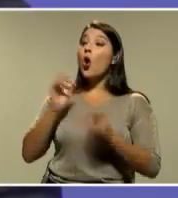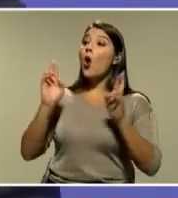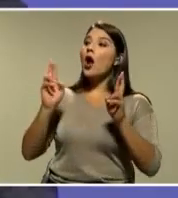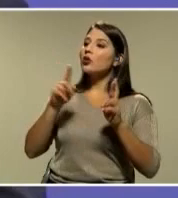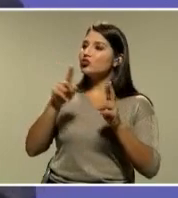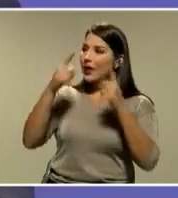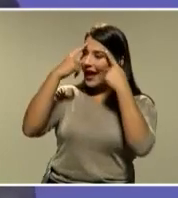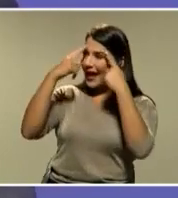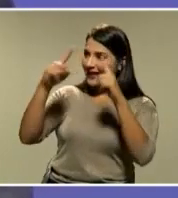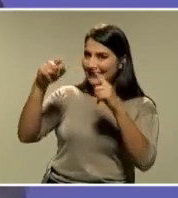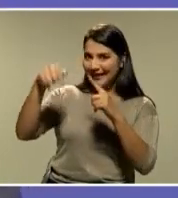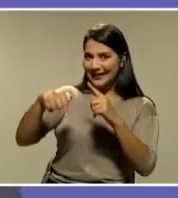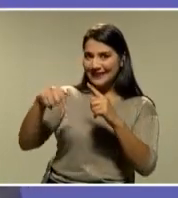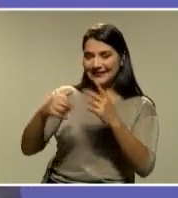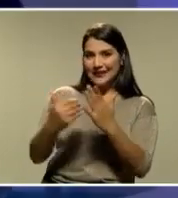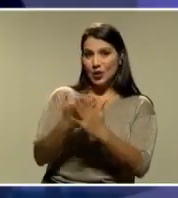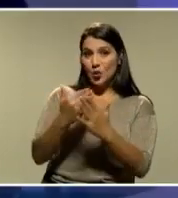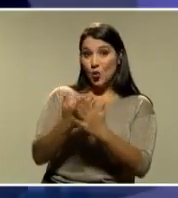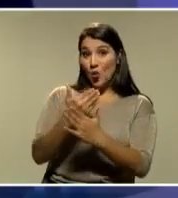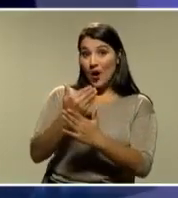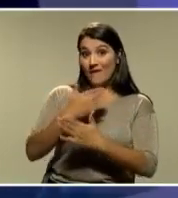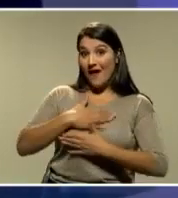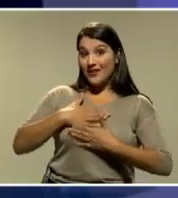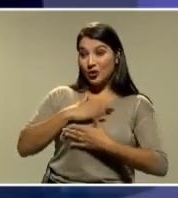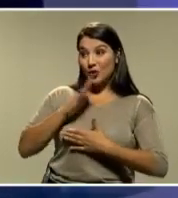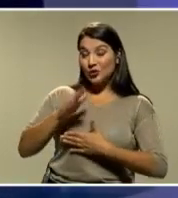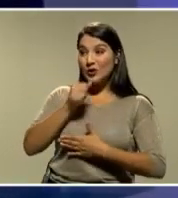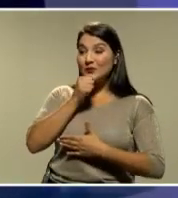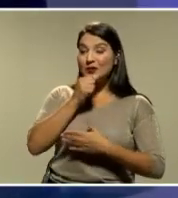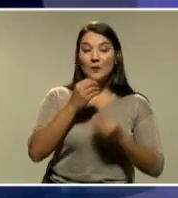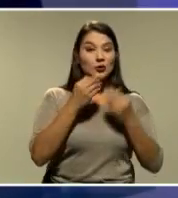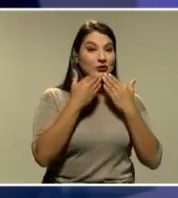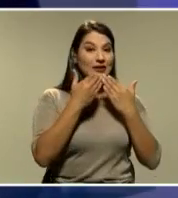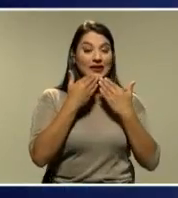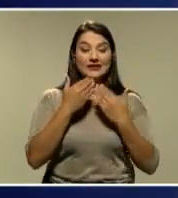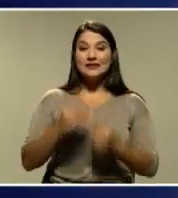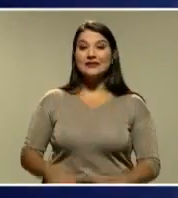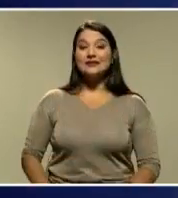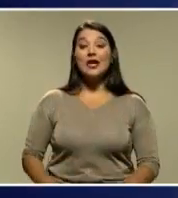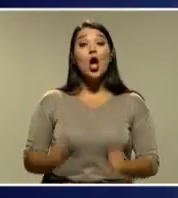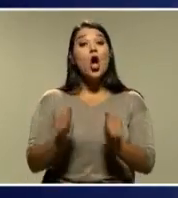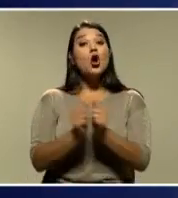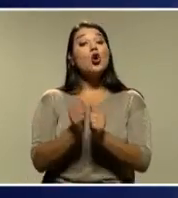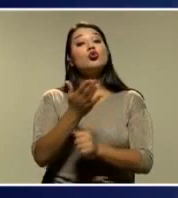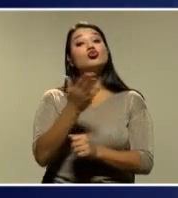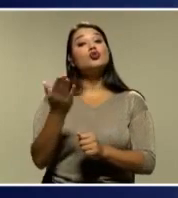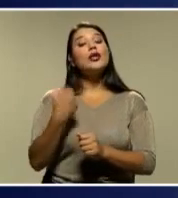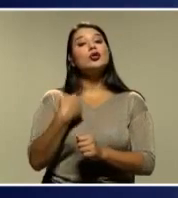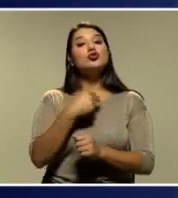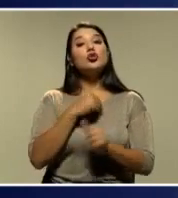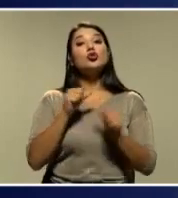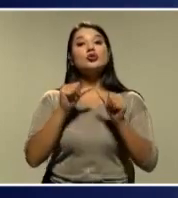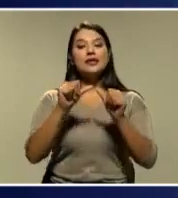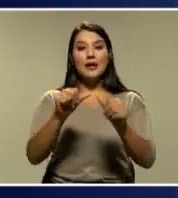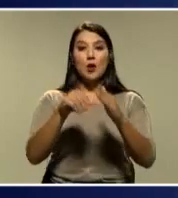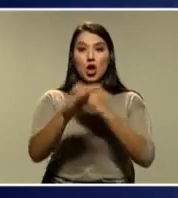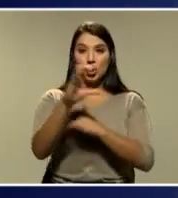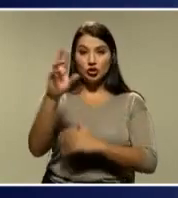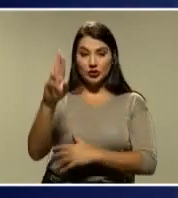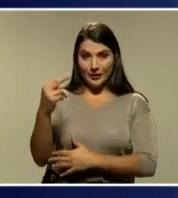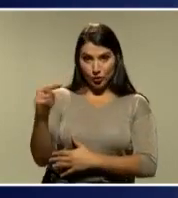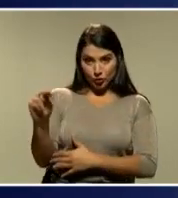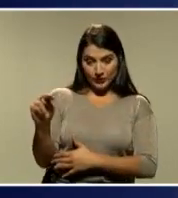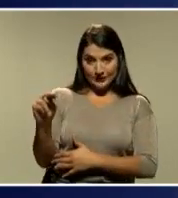mucho éxito aquí en esta nueva aventura suya periodística. Muchísimas gracias. Muy amable. Con ustedes seguimos en la señal de Costa